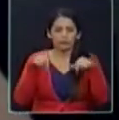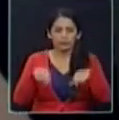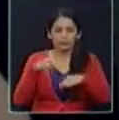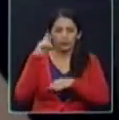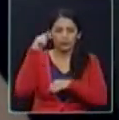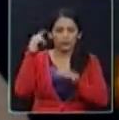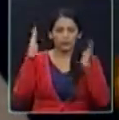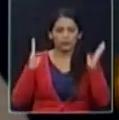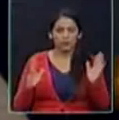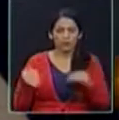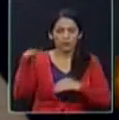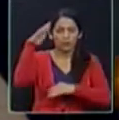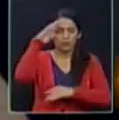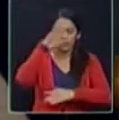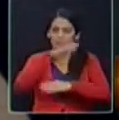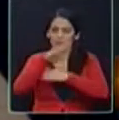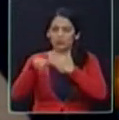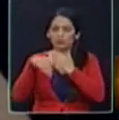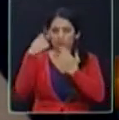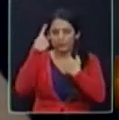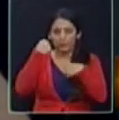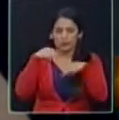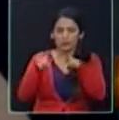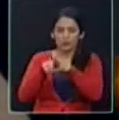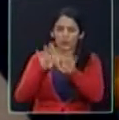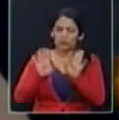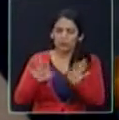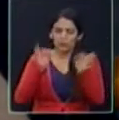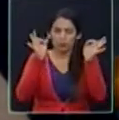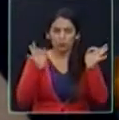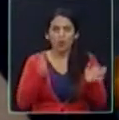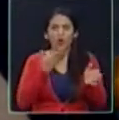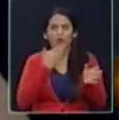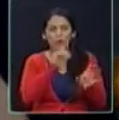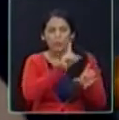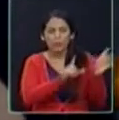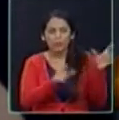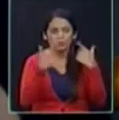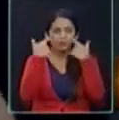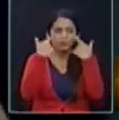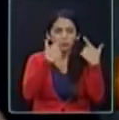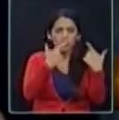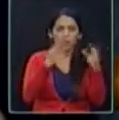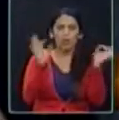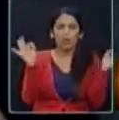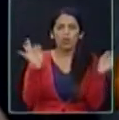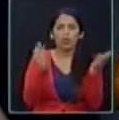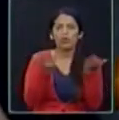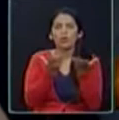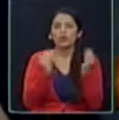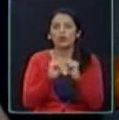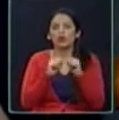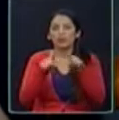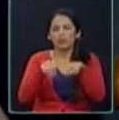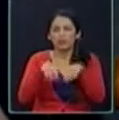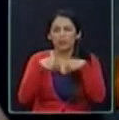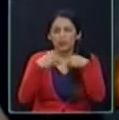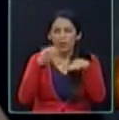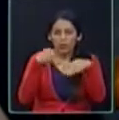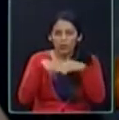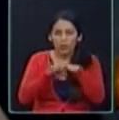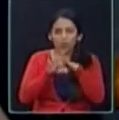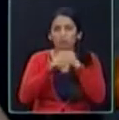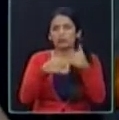Nacional, lo que nos habíamos comprometido, tener mayor resguardo en el centro comercial, mayor contingente policial,